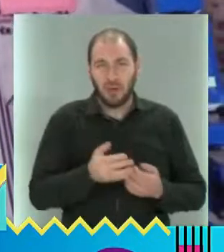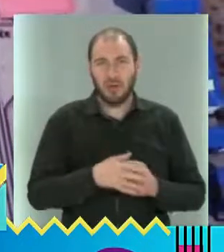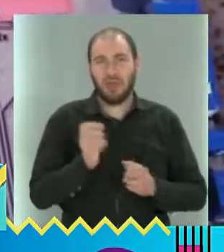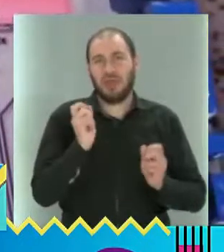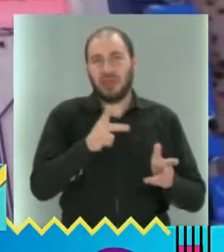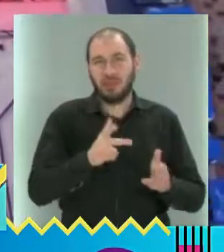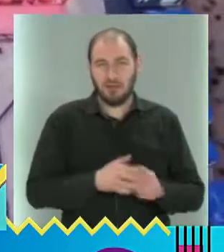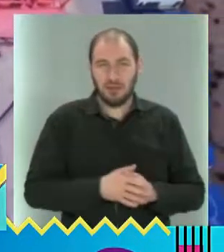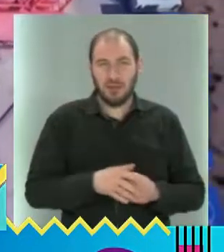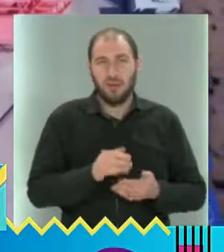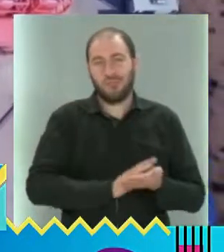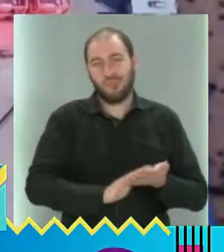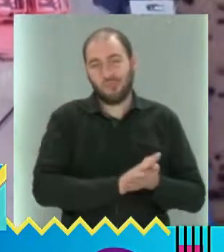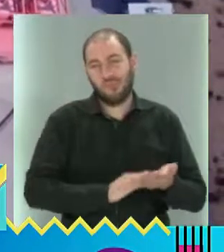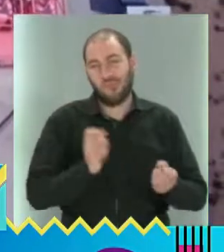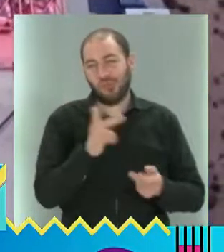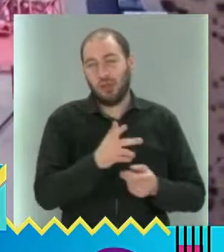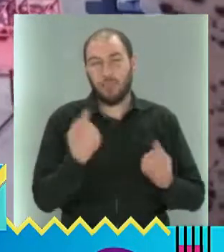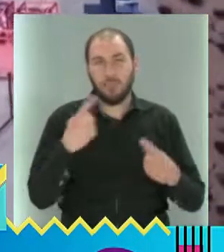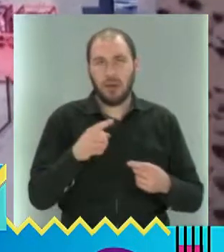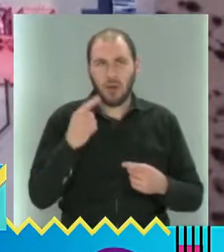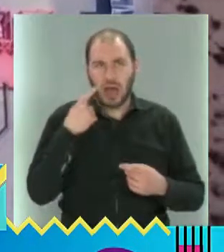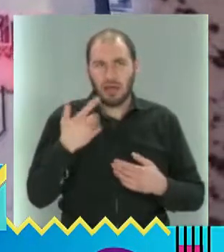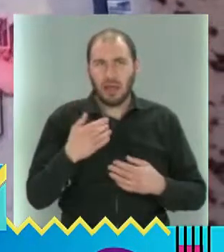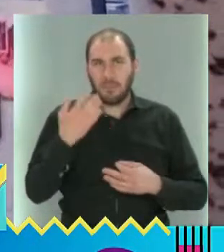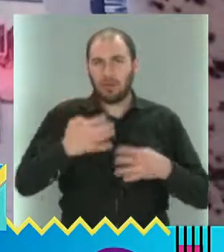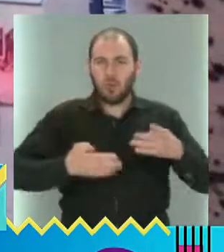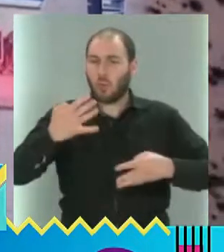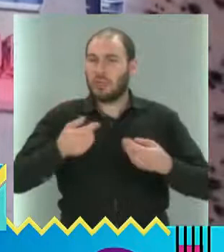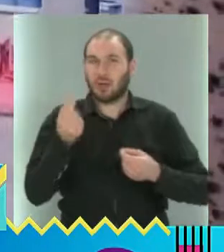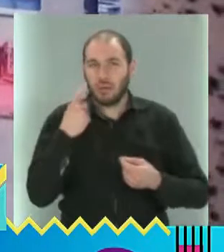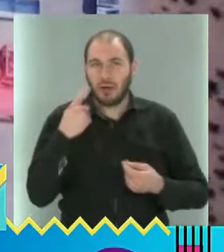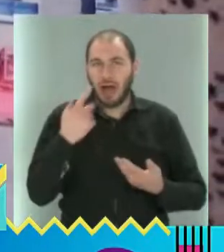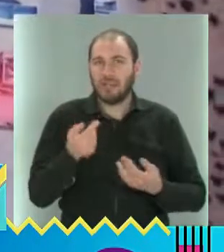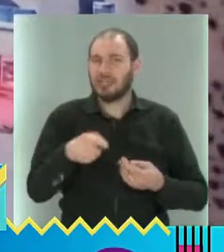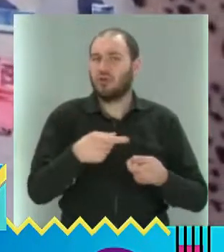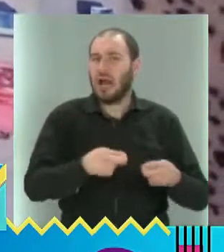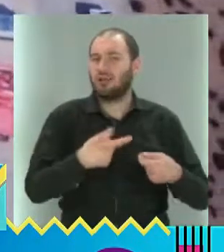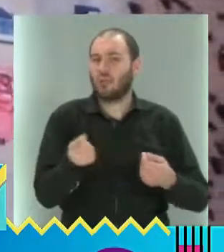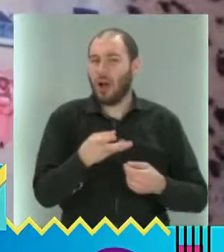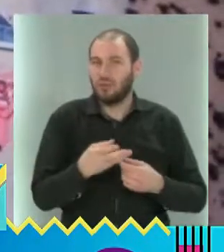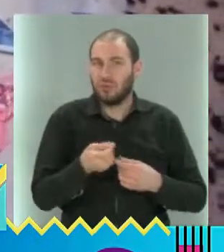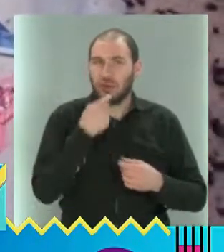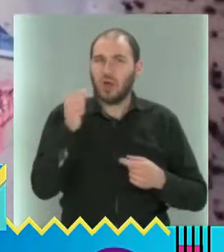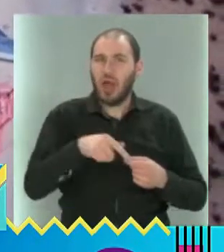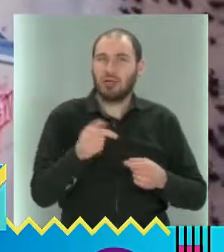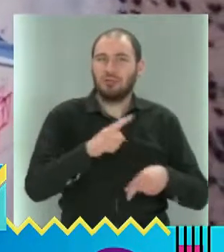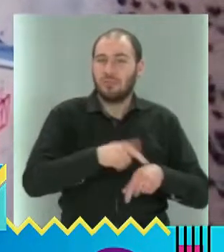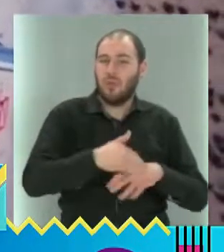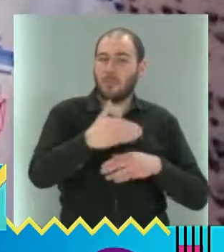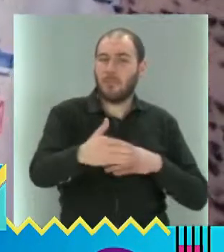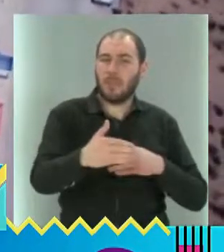decirlo livianamente, pero nadie me saca la cuenta. Decir, che, ¿cuánto va a costar esto? ¿Cuánto nos va a costar esto en el mediano